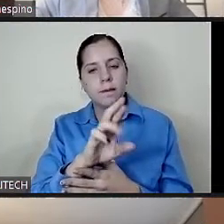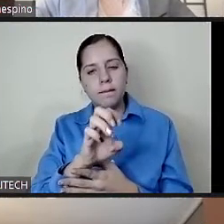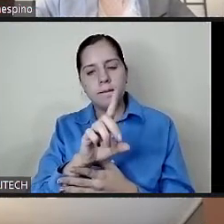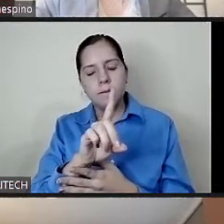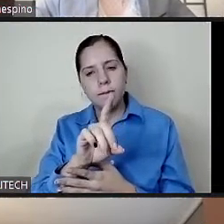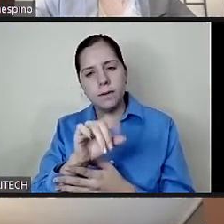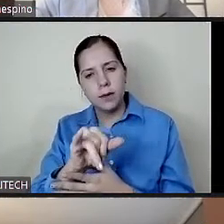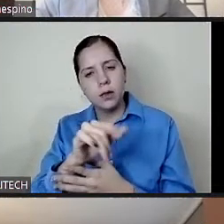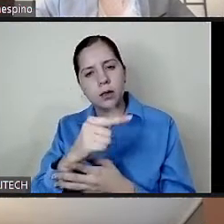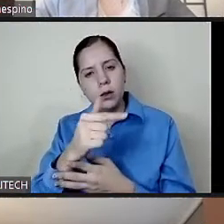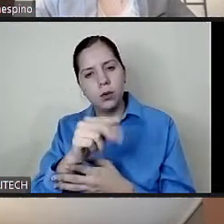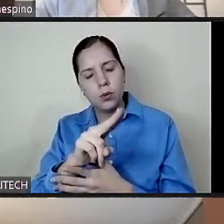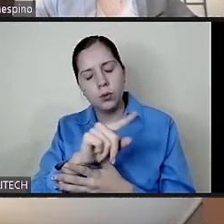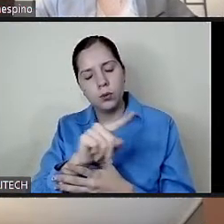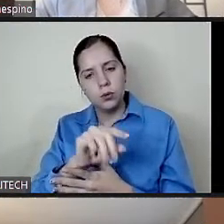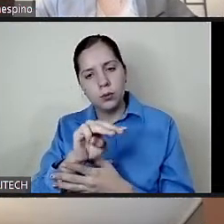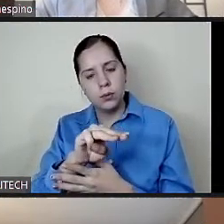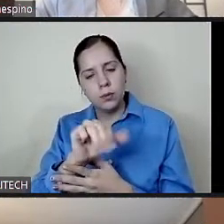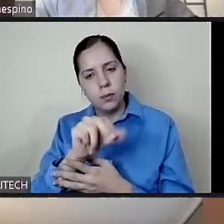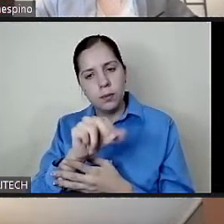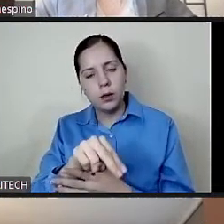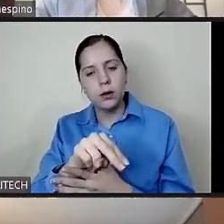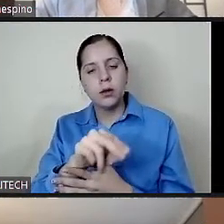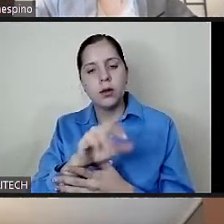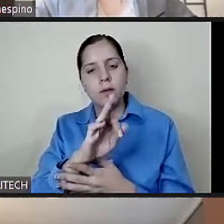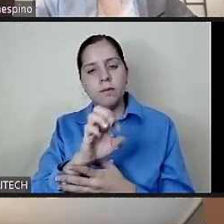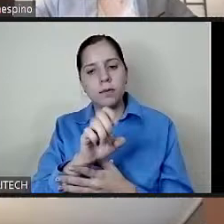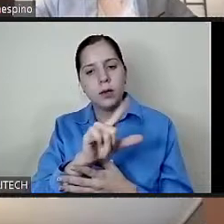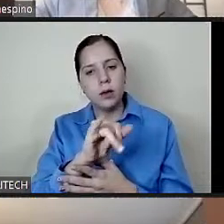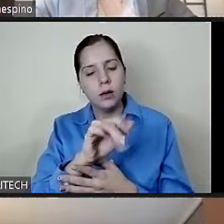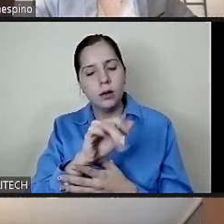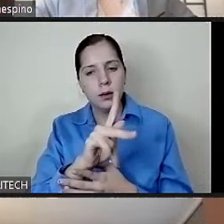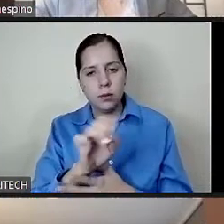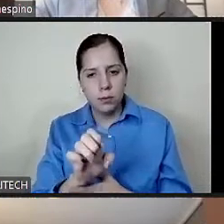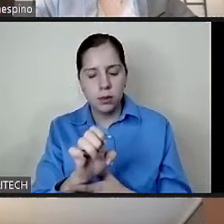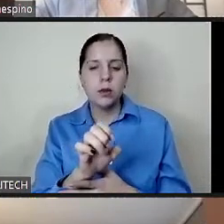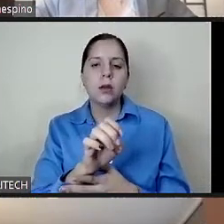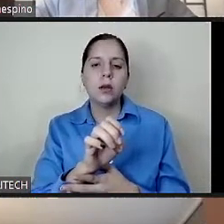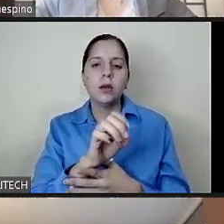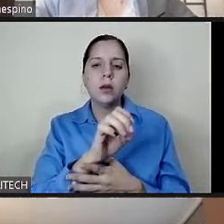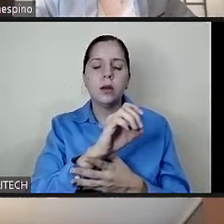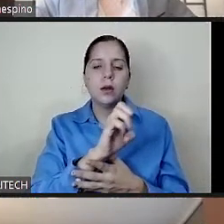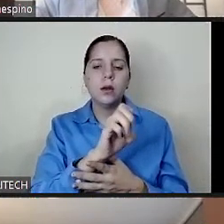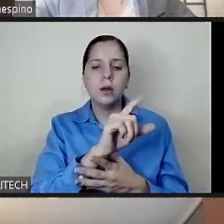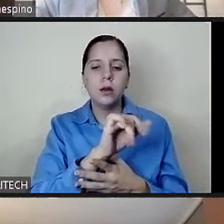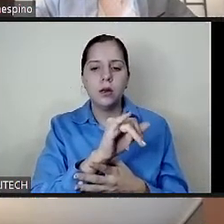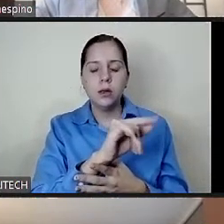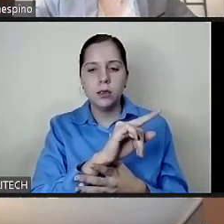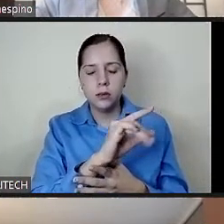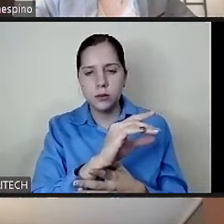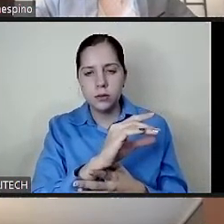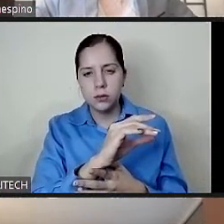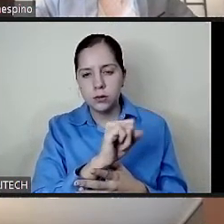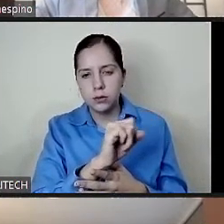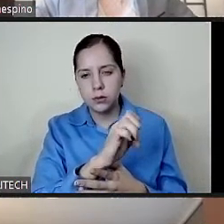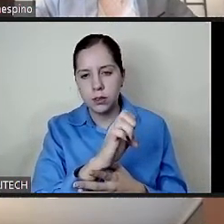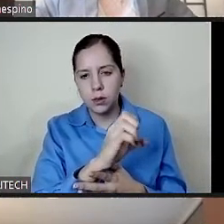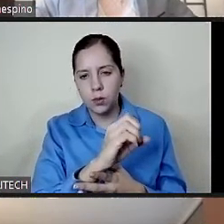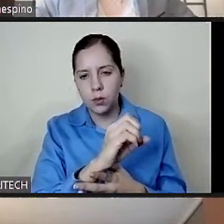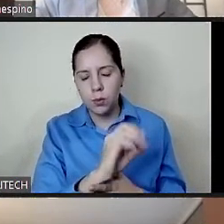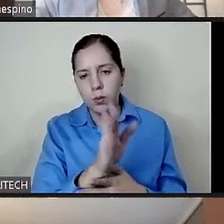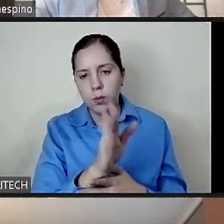Guzmán, Felipe de Jesús Romo Cuellar, Marco Antonio Cortés Mendoza, Eliseo Compeán Fernández, Esteban Sotelo